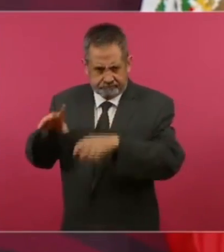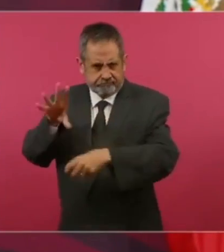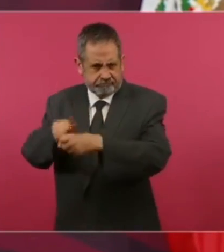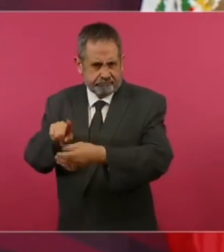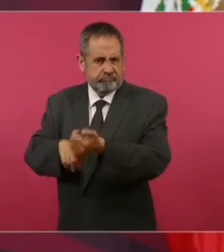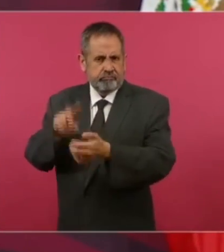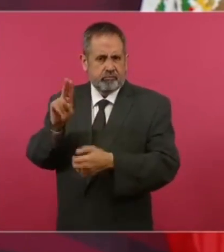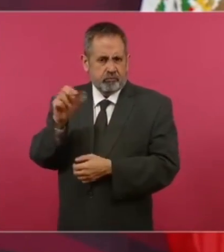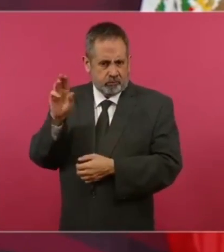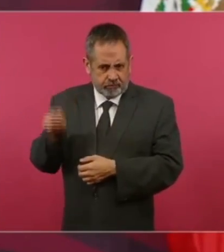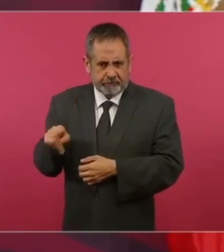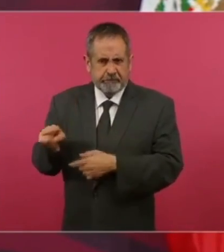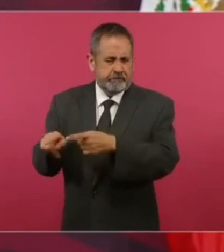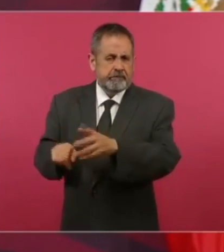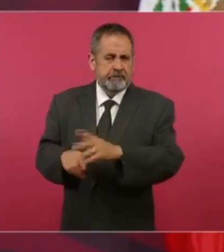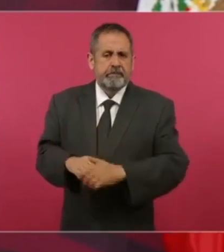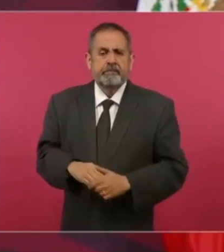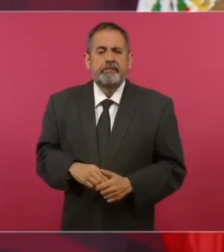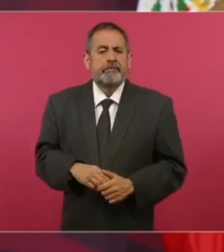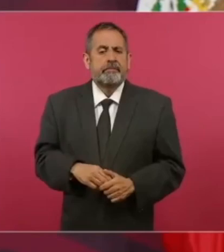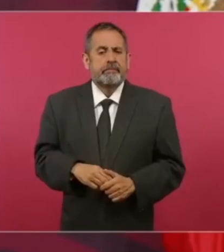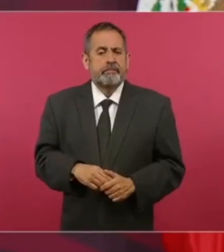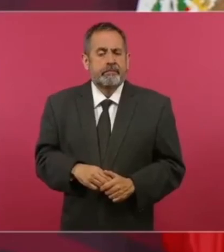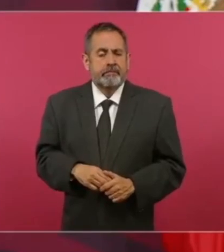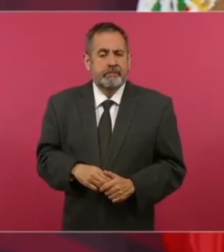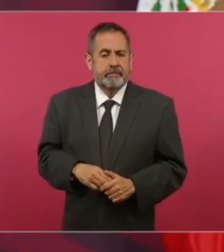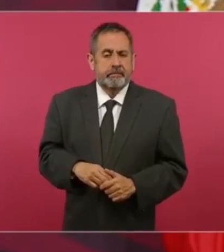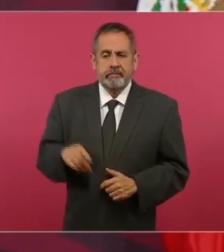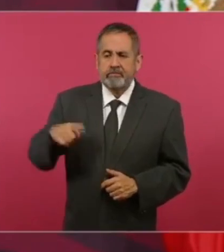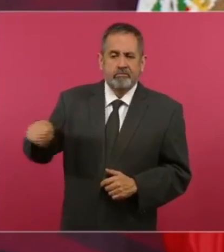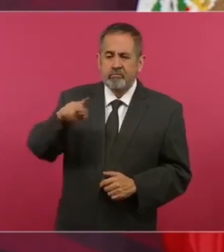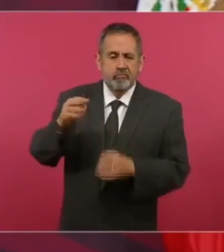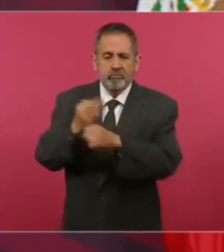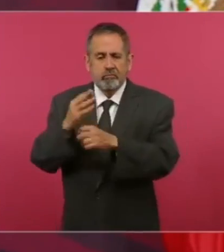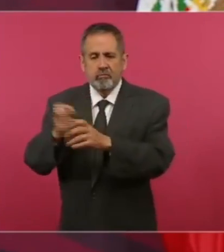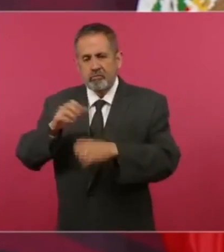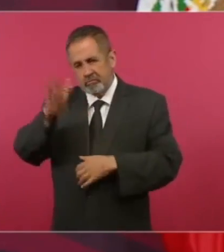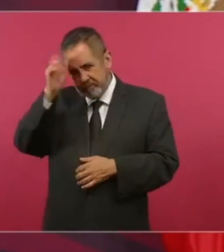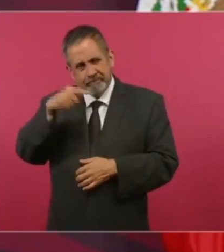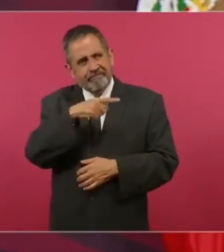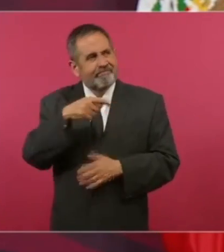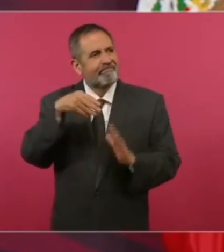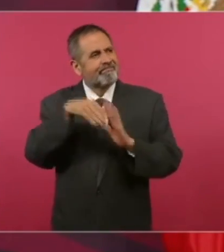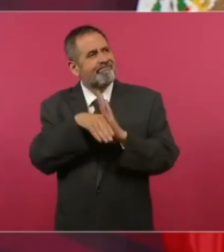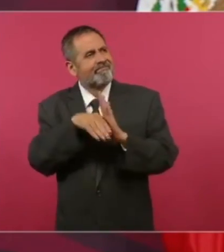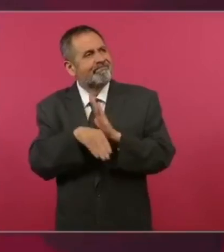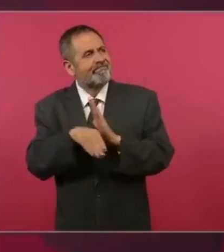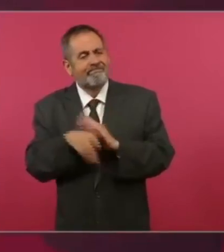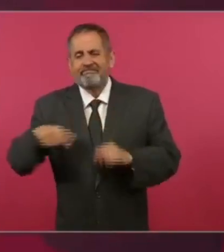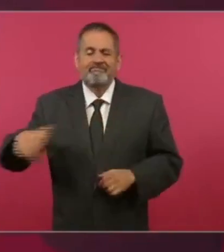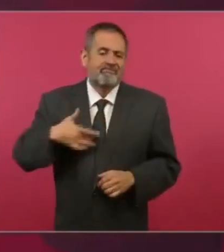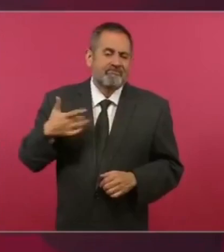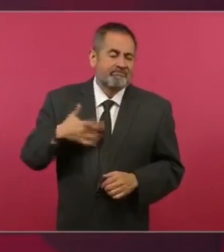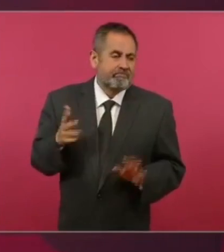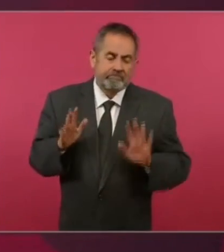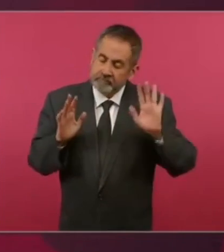trabajadores que no están conformes con lo que ha venido sucediendo, pero ellos